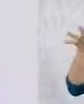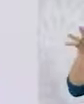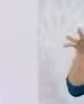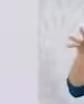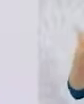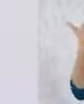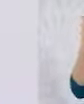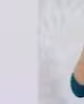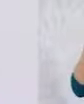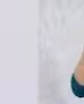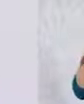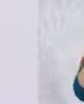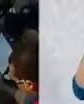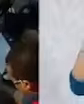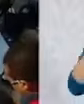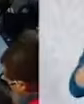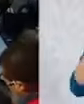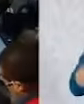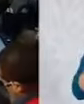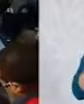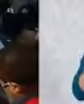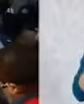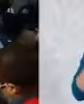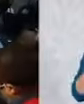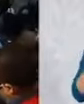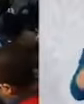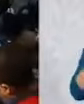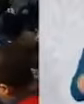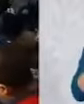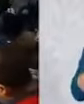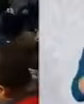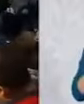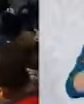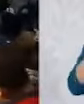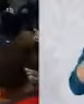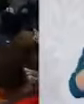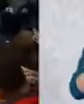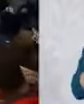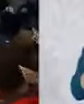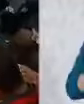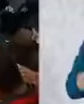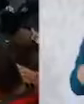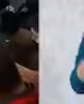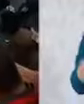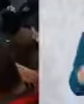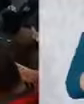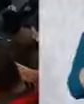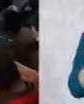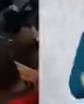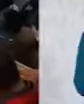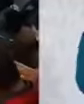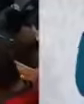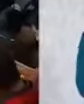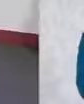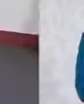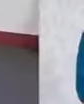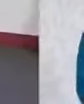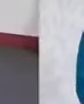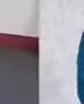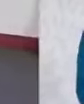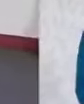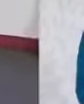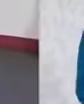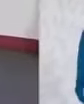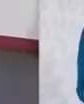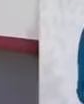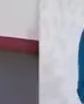resultado de la elección y que a su vez pues es una reforma constitucional que con los propios artículos